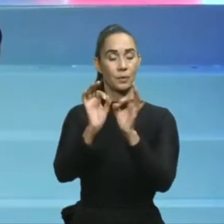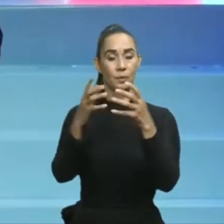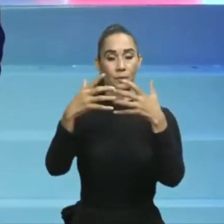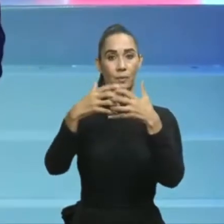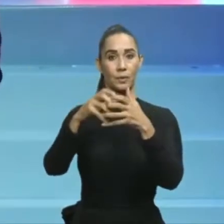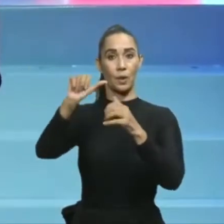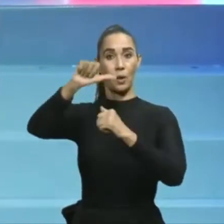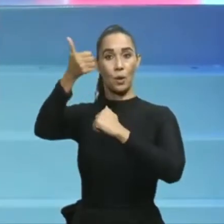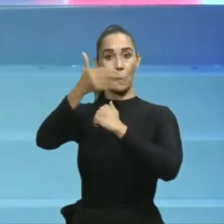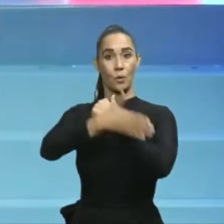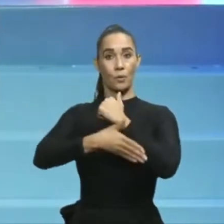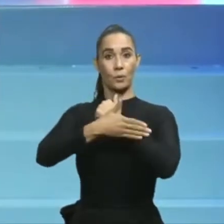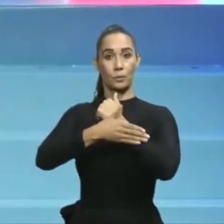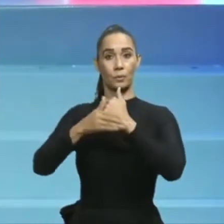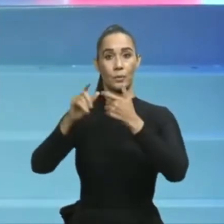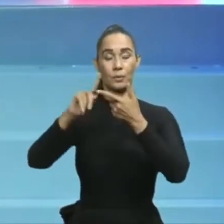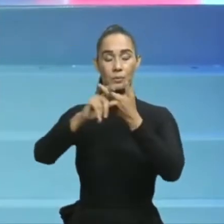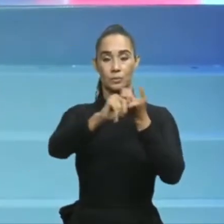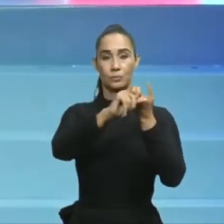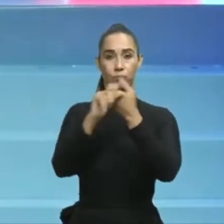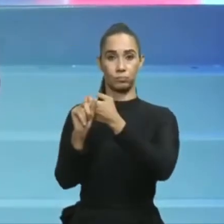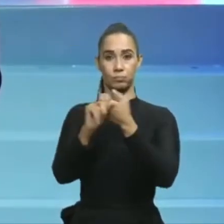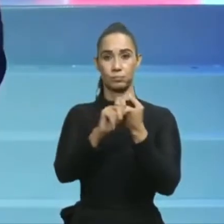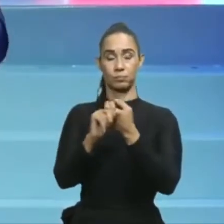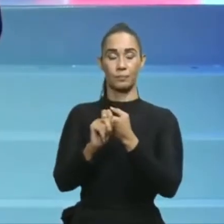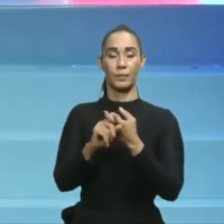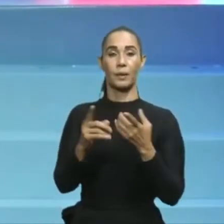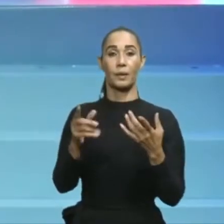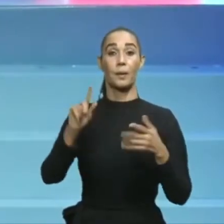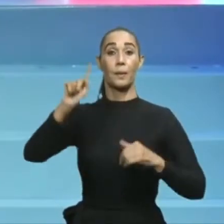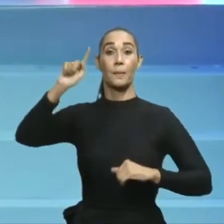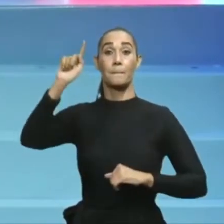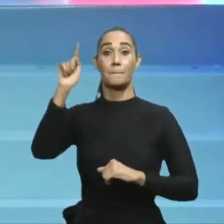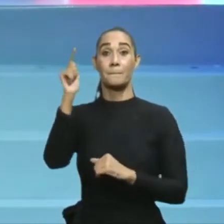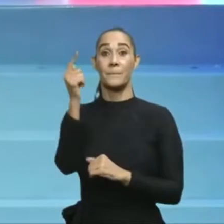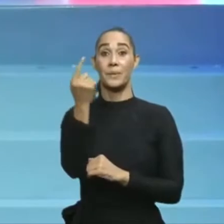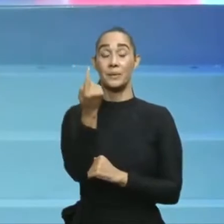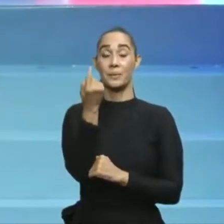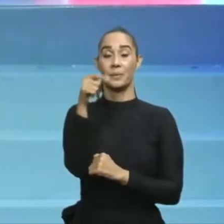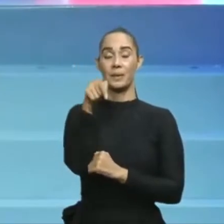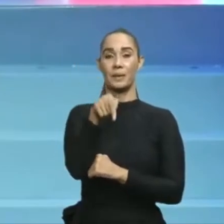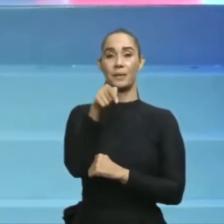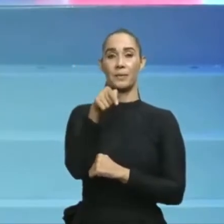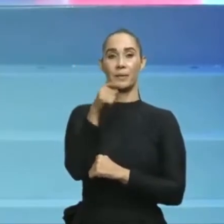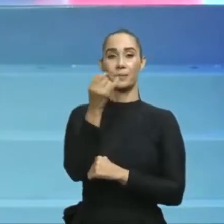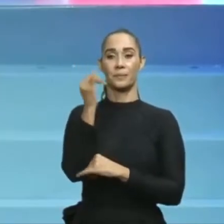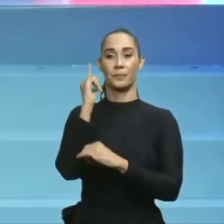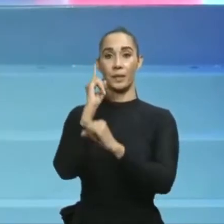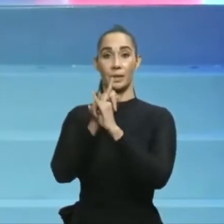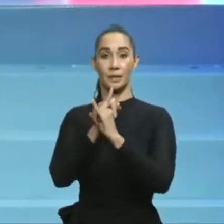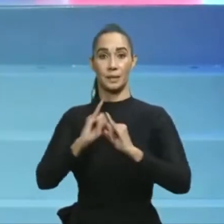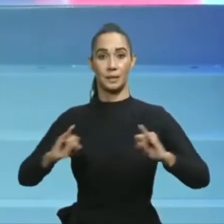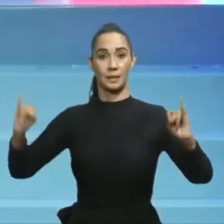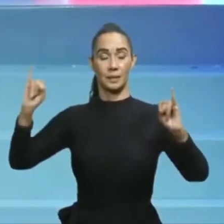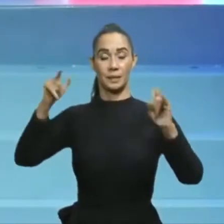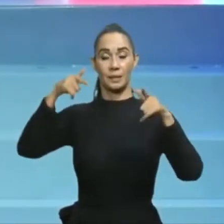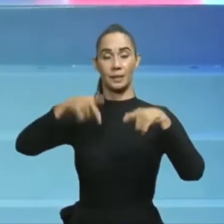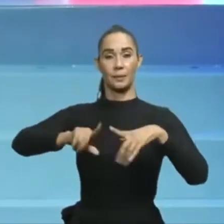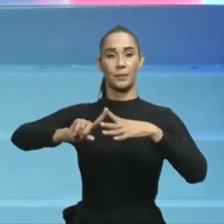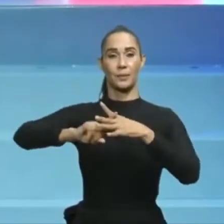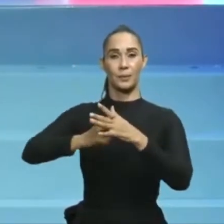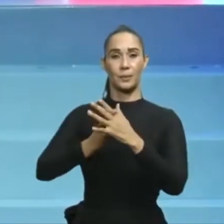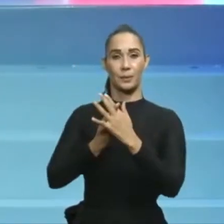diplomáticos a través de nuestra política exterior por primera vez en el ámbito internacional estamos tomando la